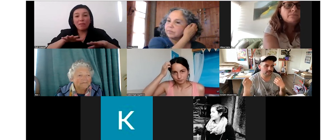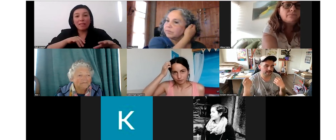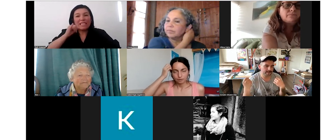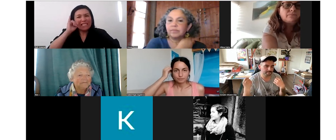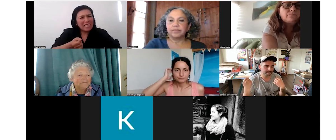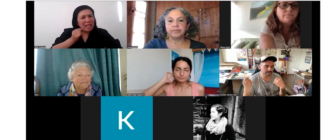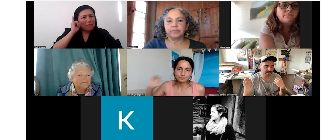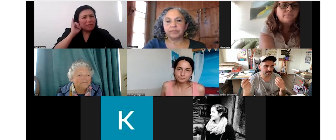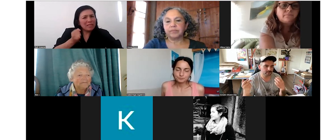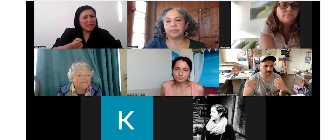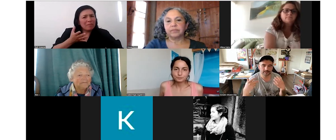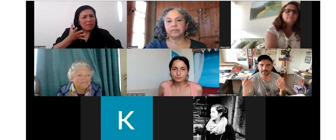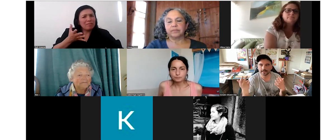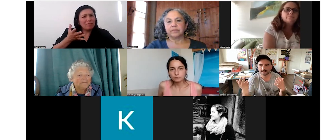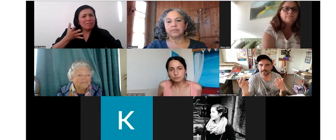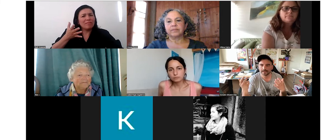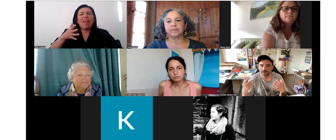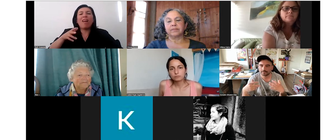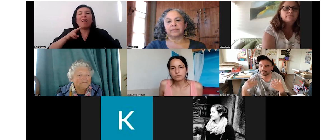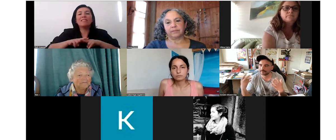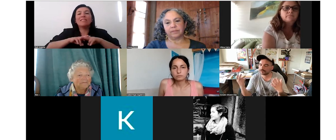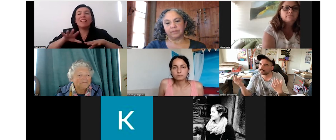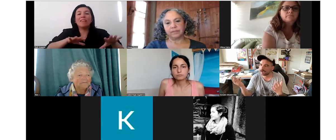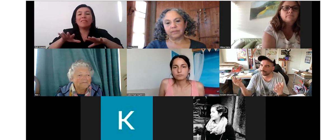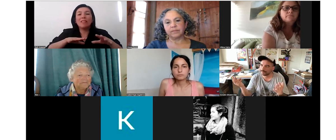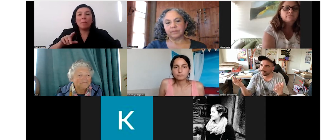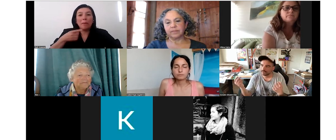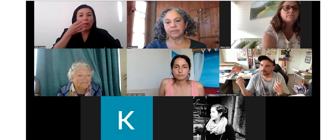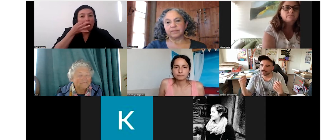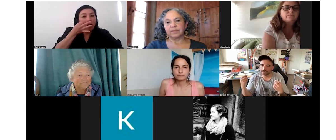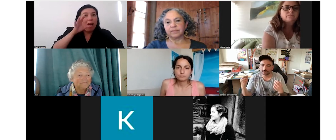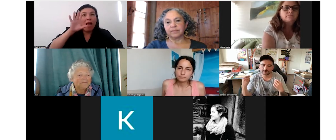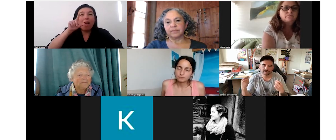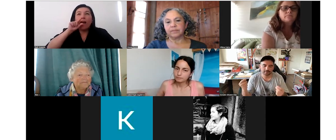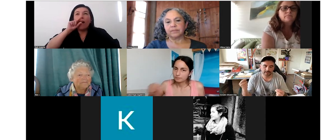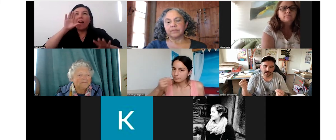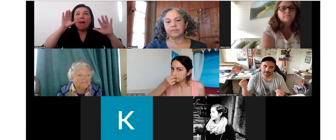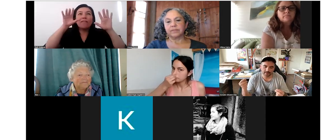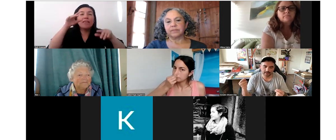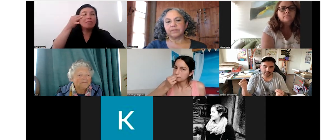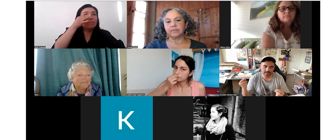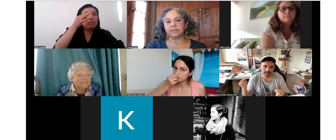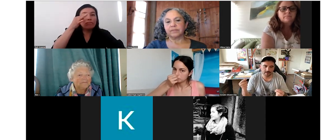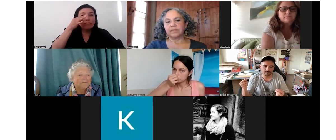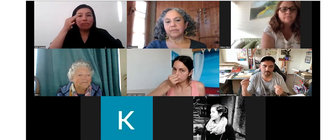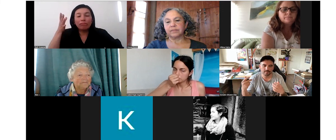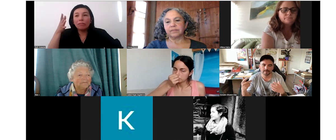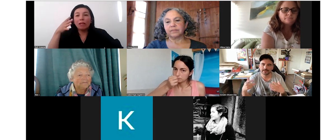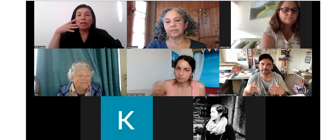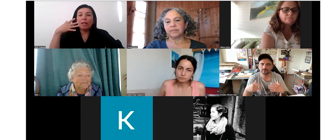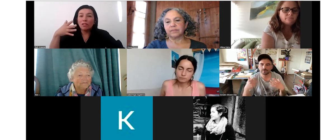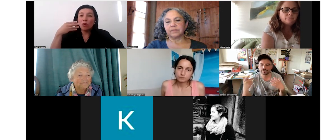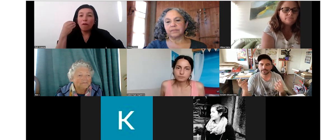están generando estas actividades de observaciones de aves. Como que la observación del ave es una muy